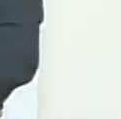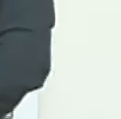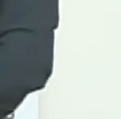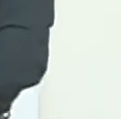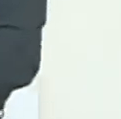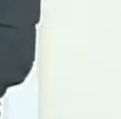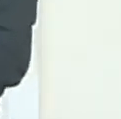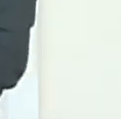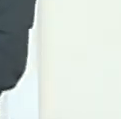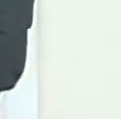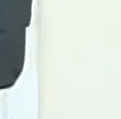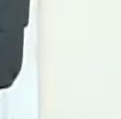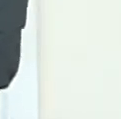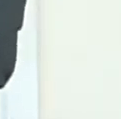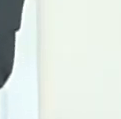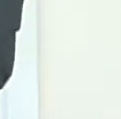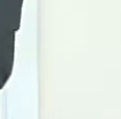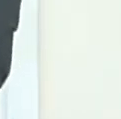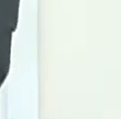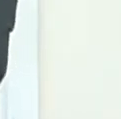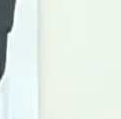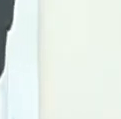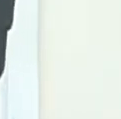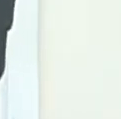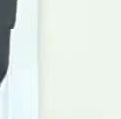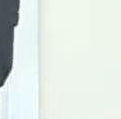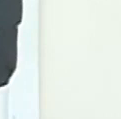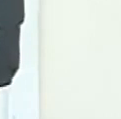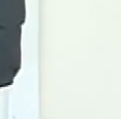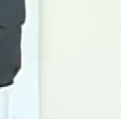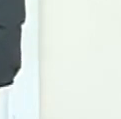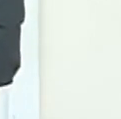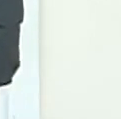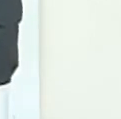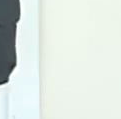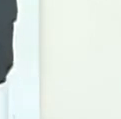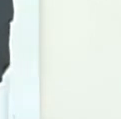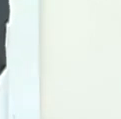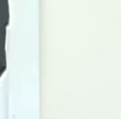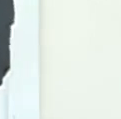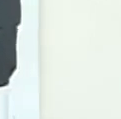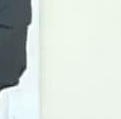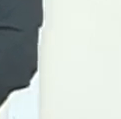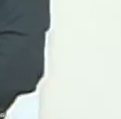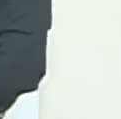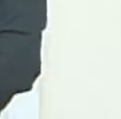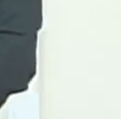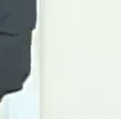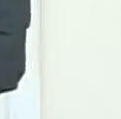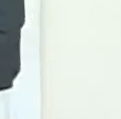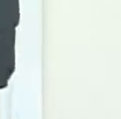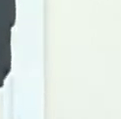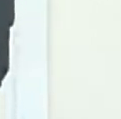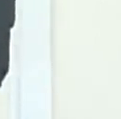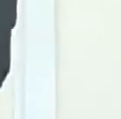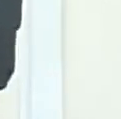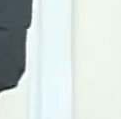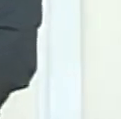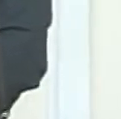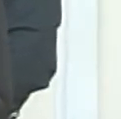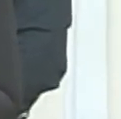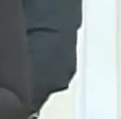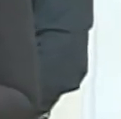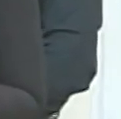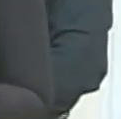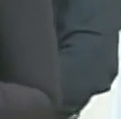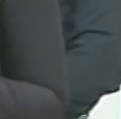Comisión Permanente para Economía, Finanzas y Desarrollo Nacional. De inmediato vamos a escuchar al presidente de esta Comisión Permanente, el diputado Jesús